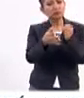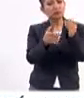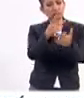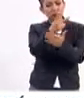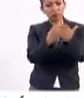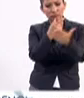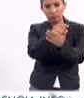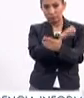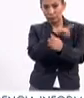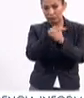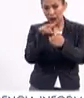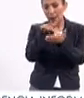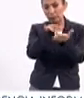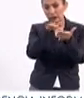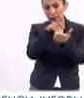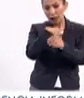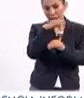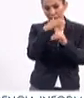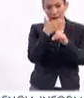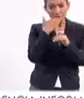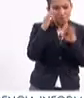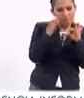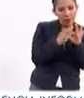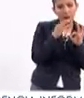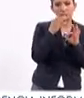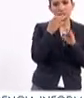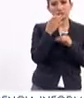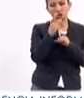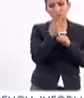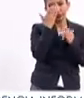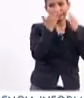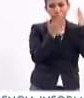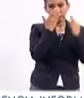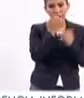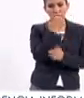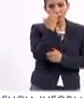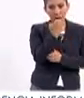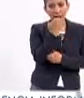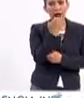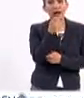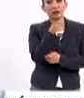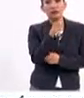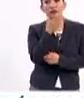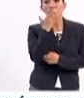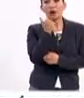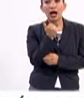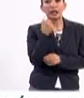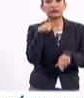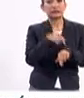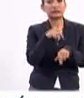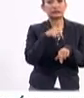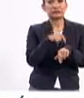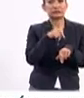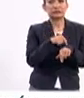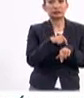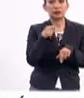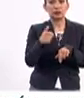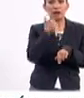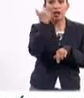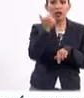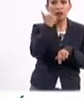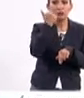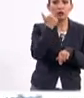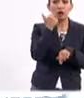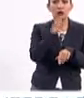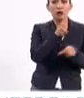un programa especial para que puedan cumplir con su preparación, ya que no tienen el tiempo que un